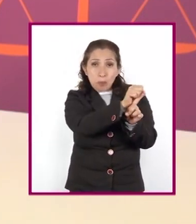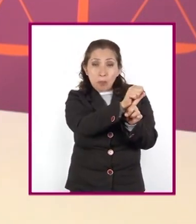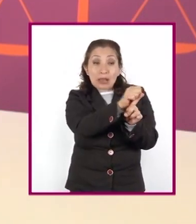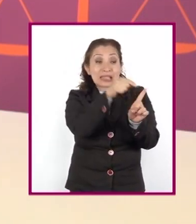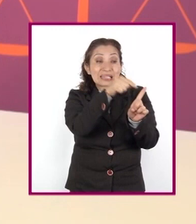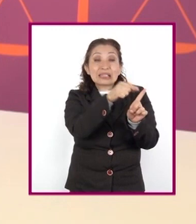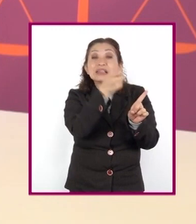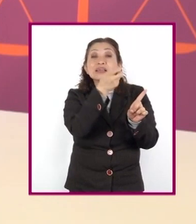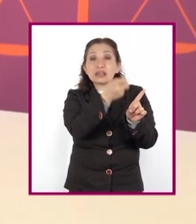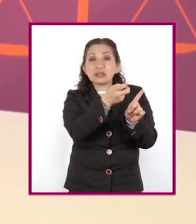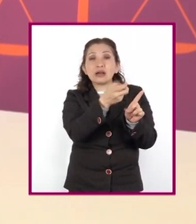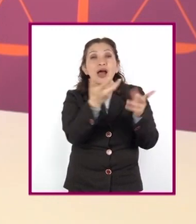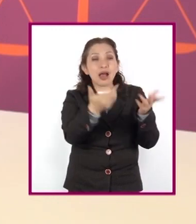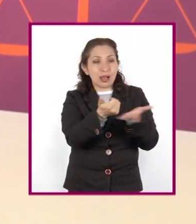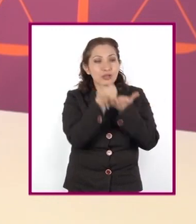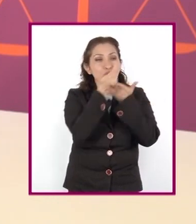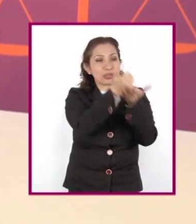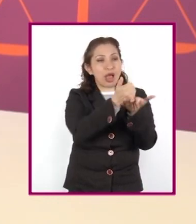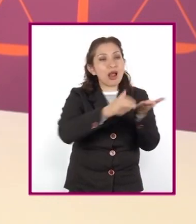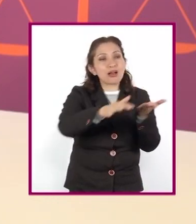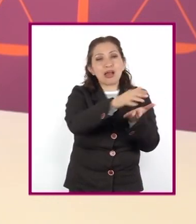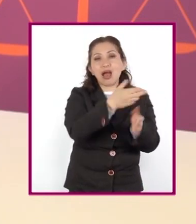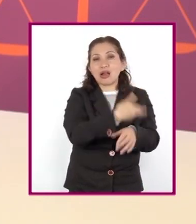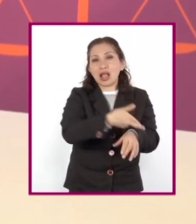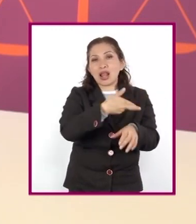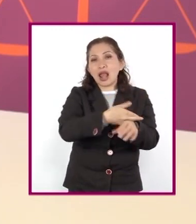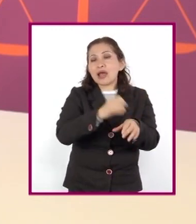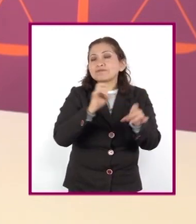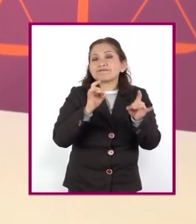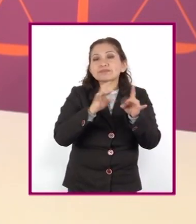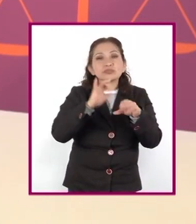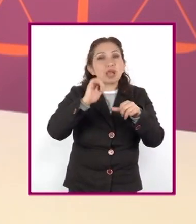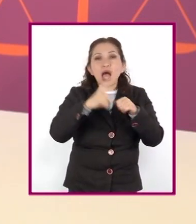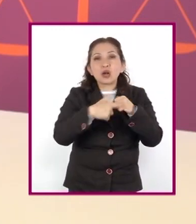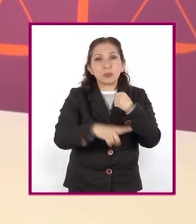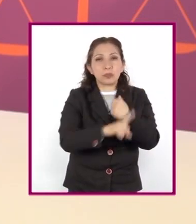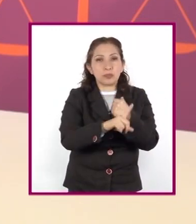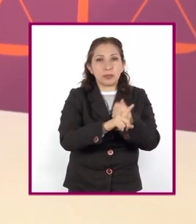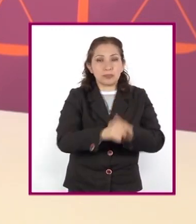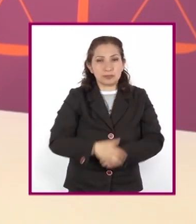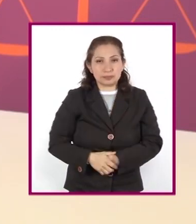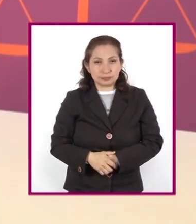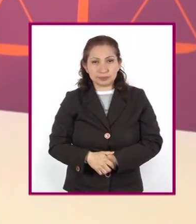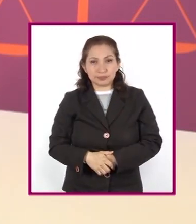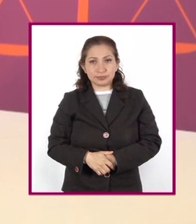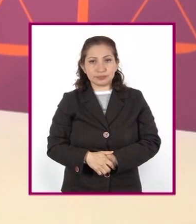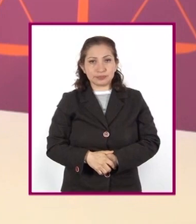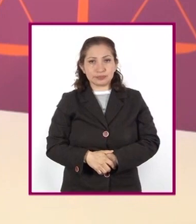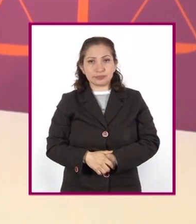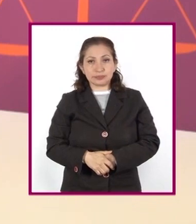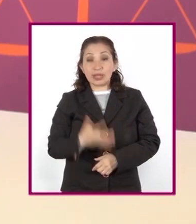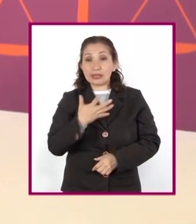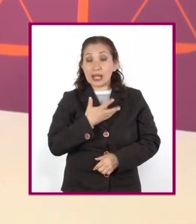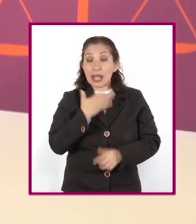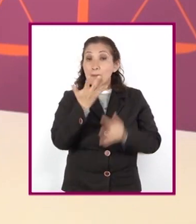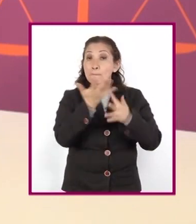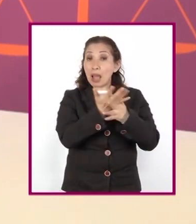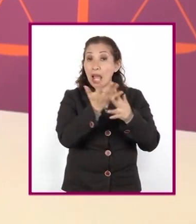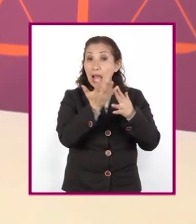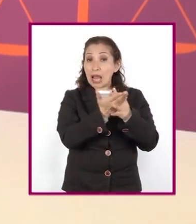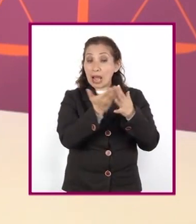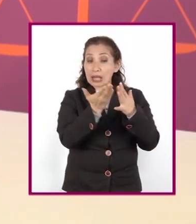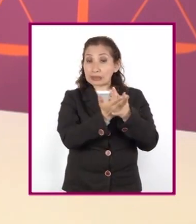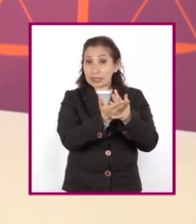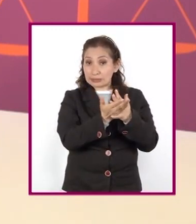de esta manera, contribuir a solucionar una situación o problema. Consta de fases